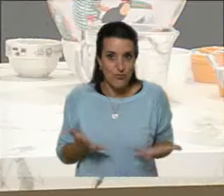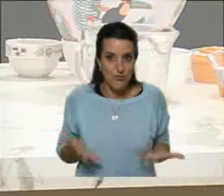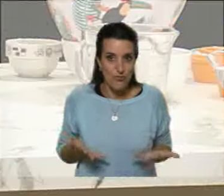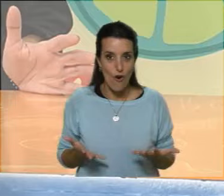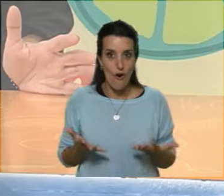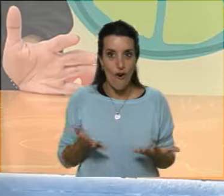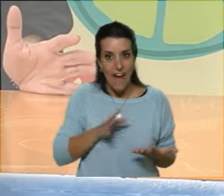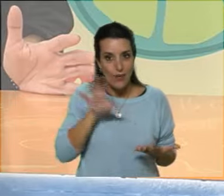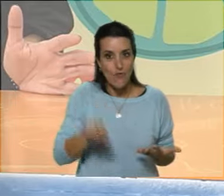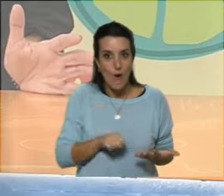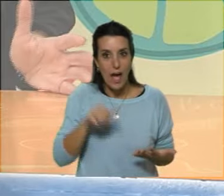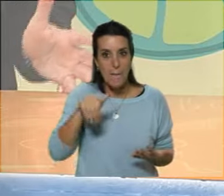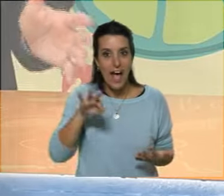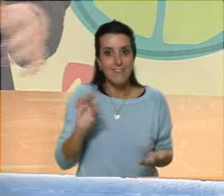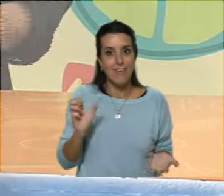saludos bien a Maite?